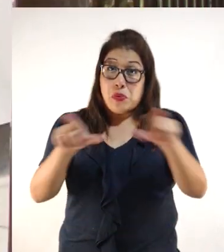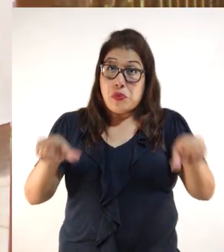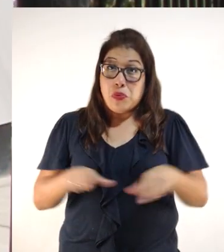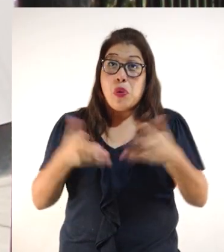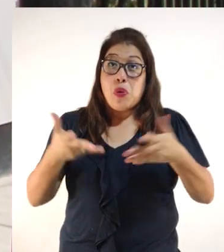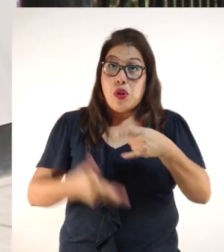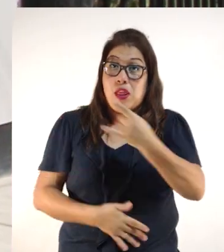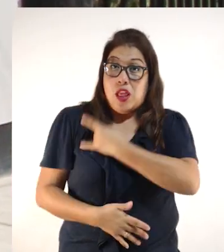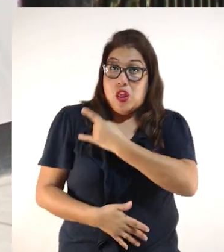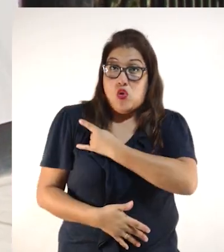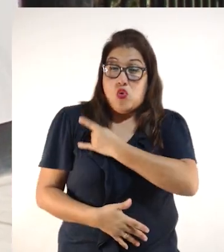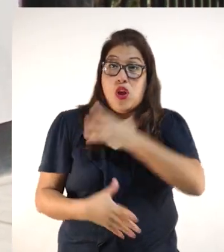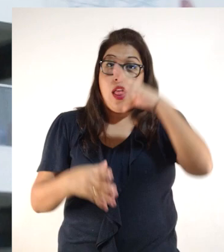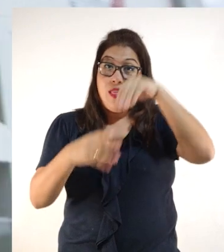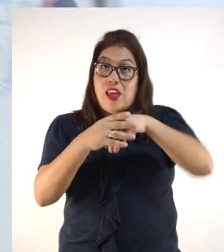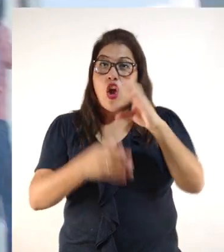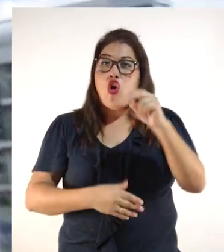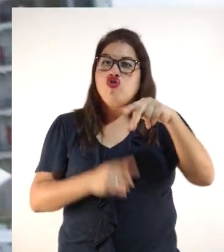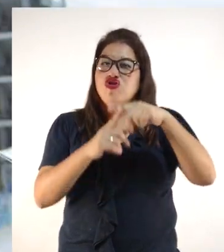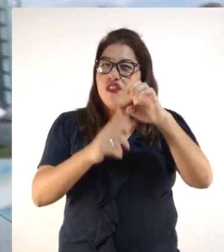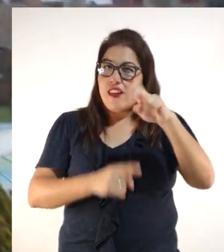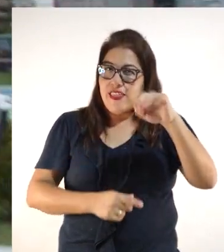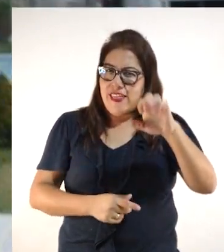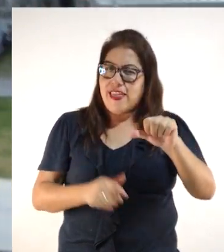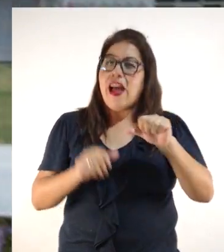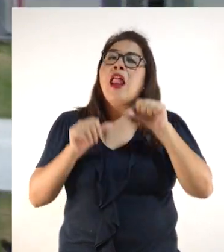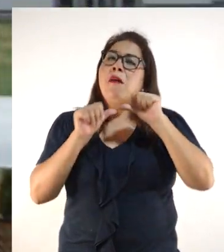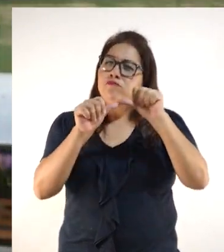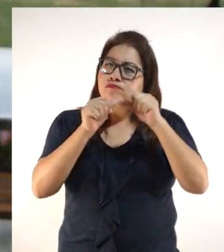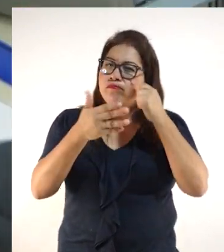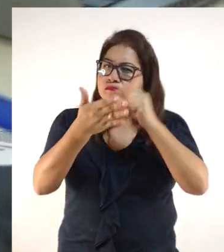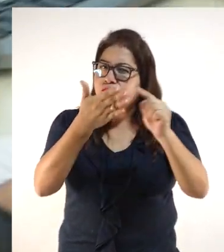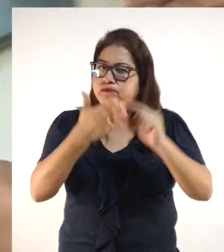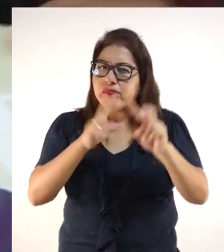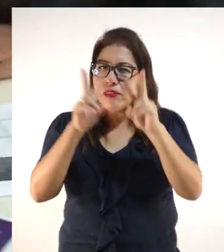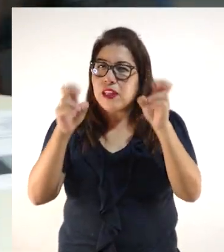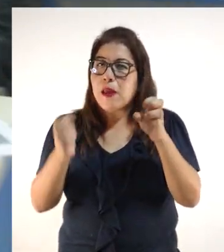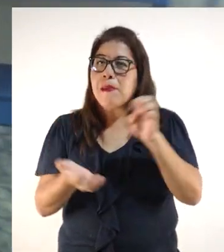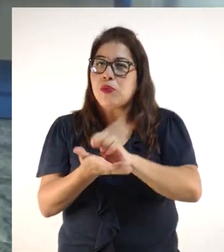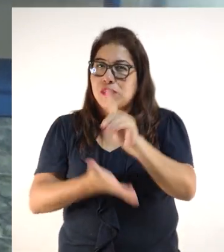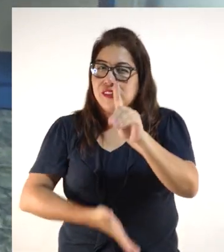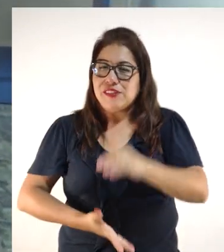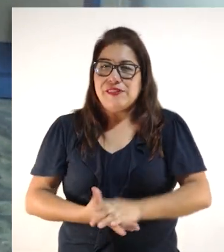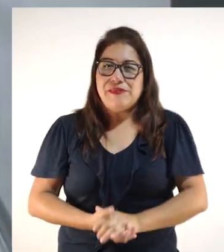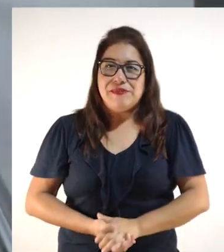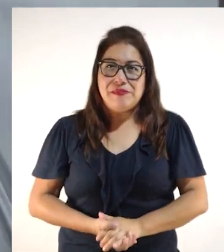Nos encontramos en los exteriores de la Universidad Continental para continuar fiscalizando la materia de educación.